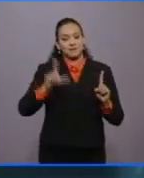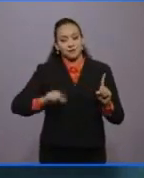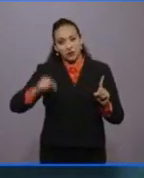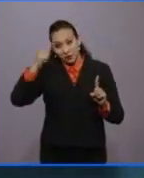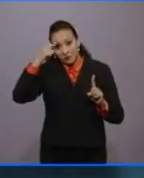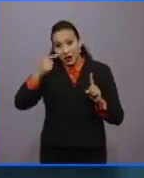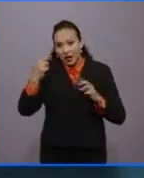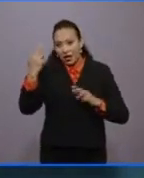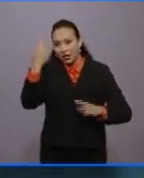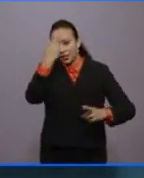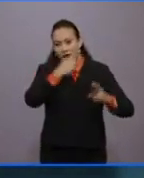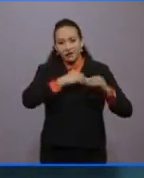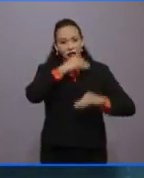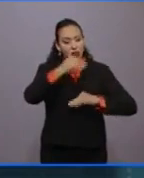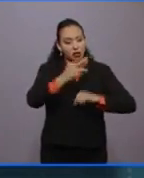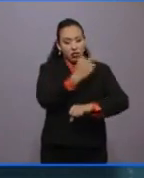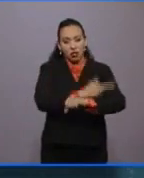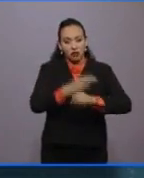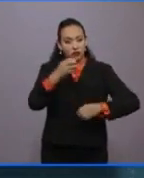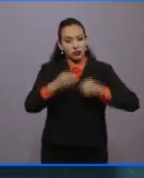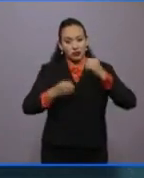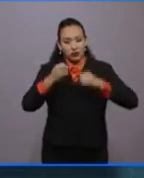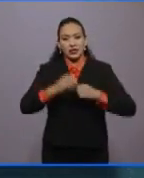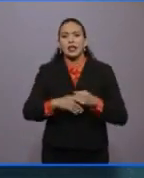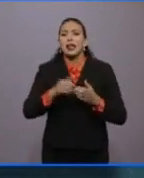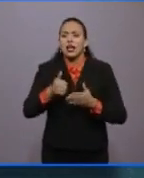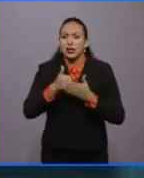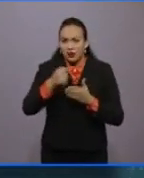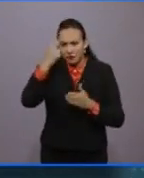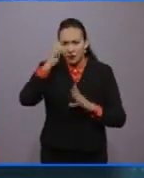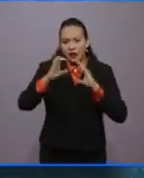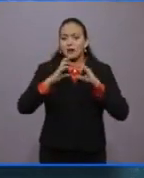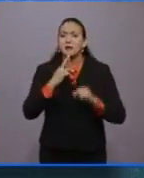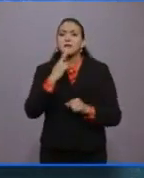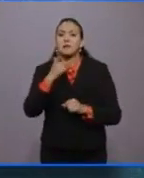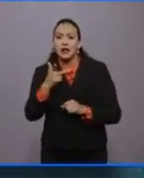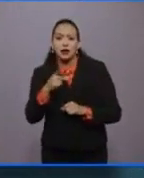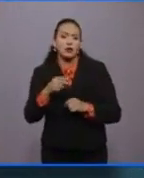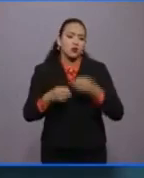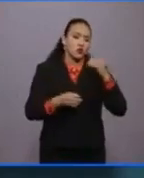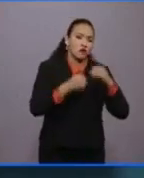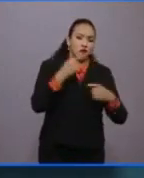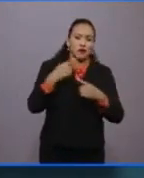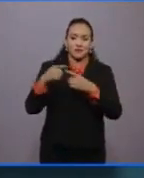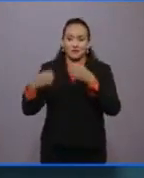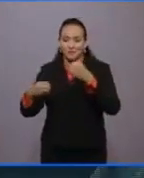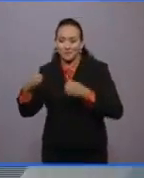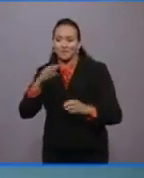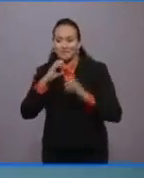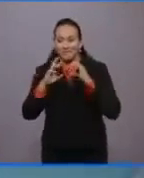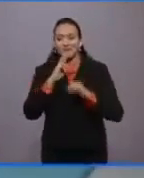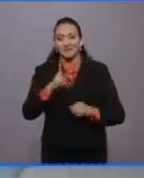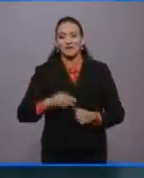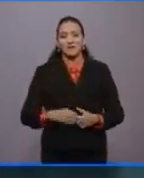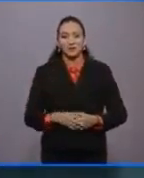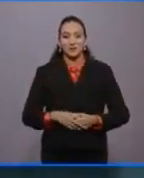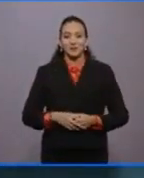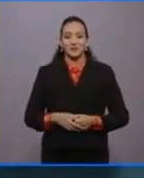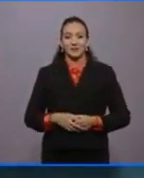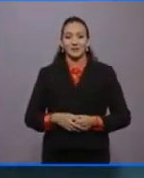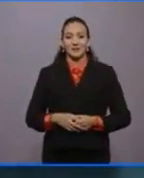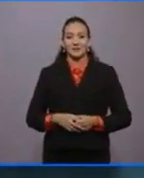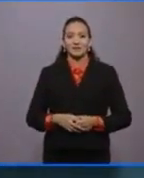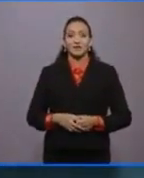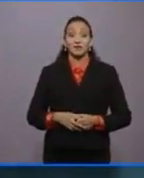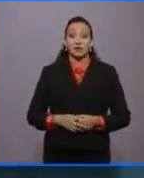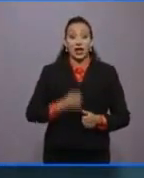para optimizar los procedimientos judiciales y mejorar la comunicación entre los órganos jurisdiccionales.